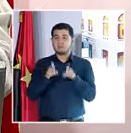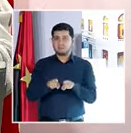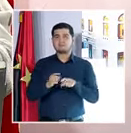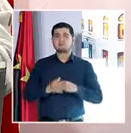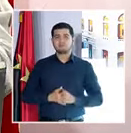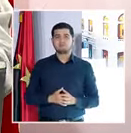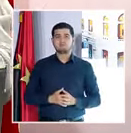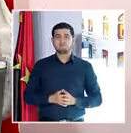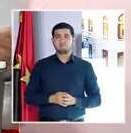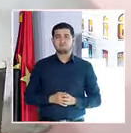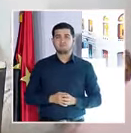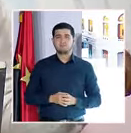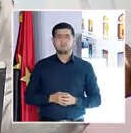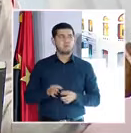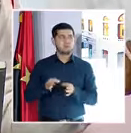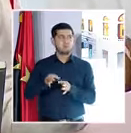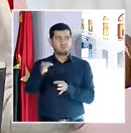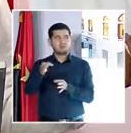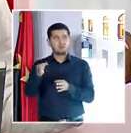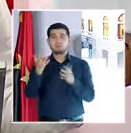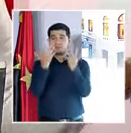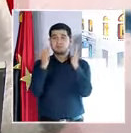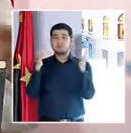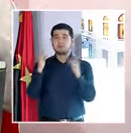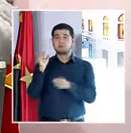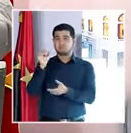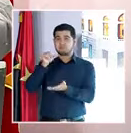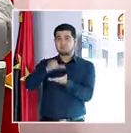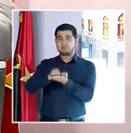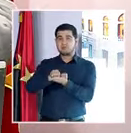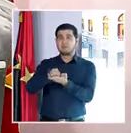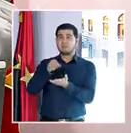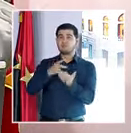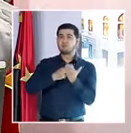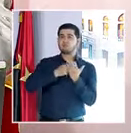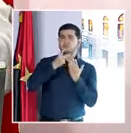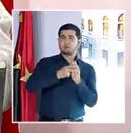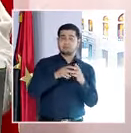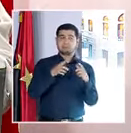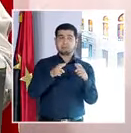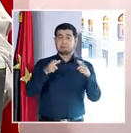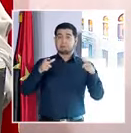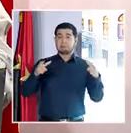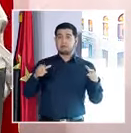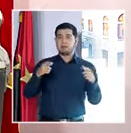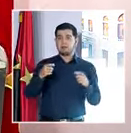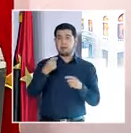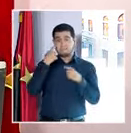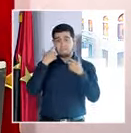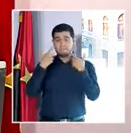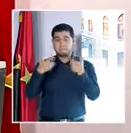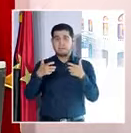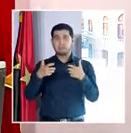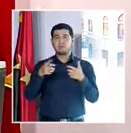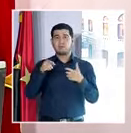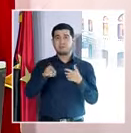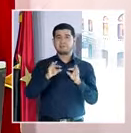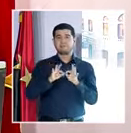tenemos. Pero bueno, este es un proyecto que tiene un gran impacto en las familias de